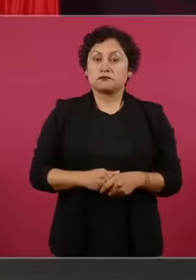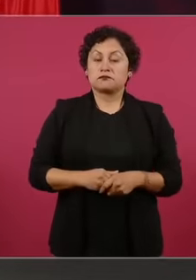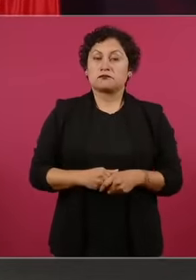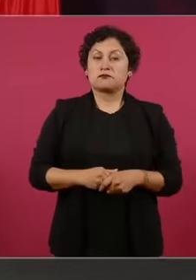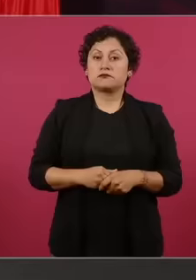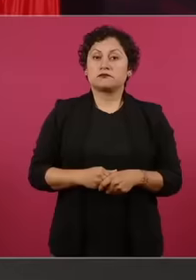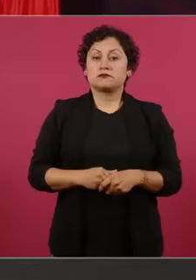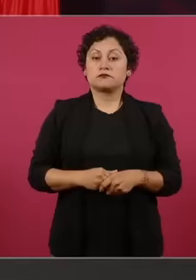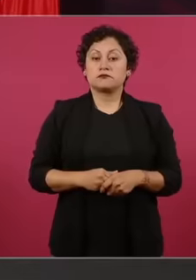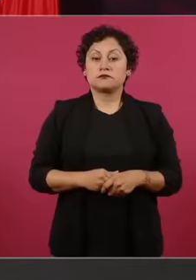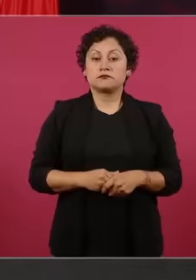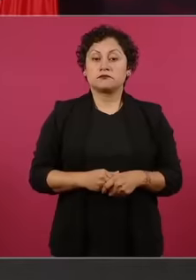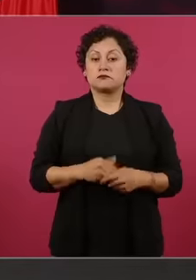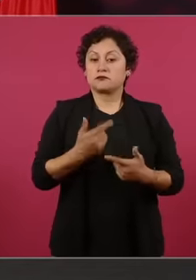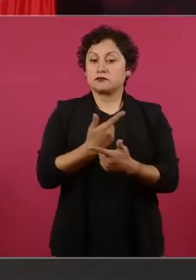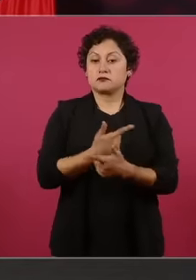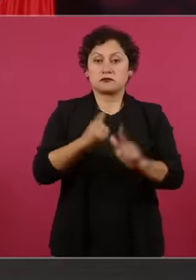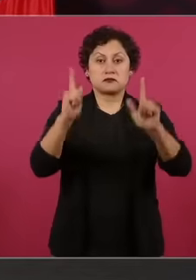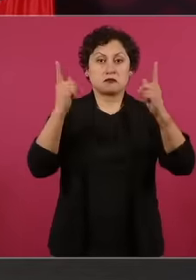cualquier persona,